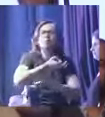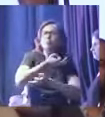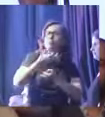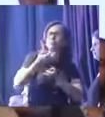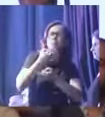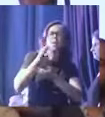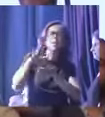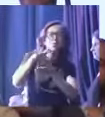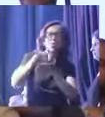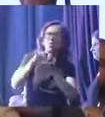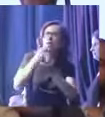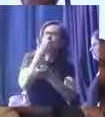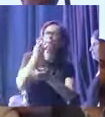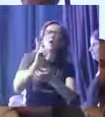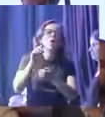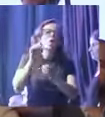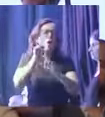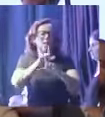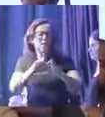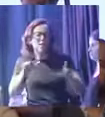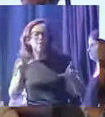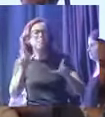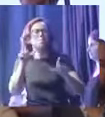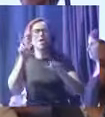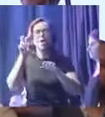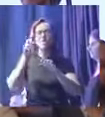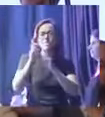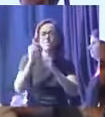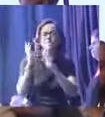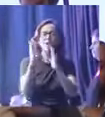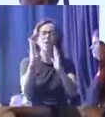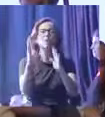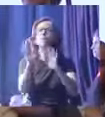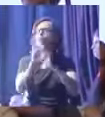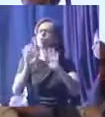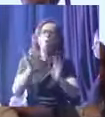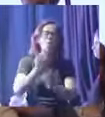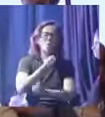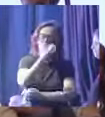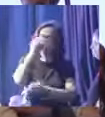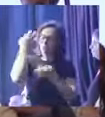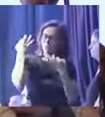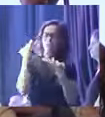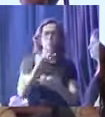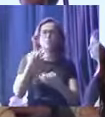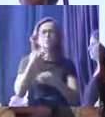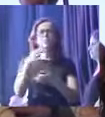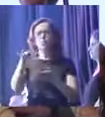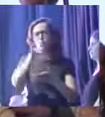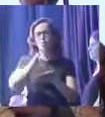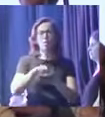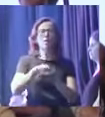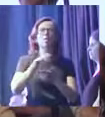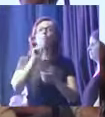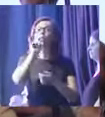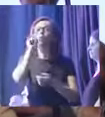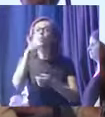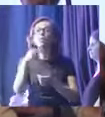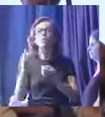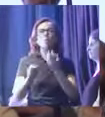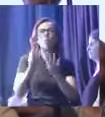limpia, no despejada, no verde solamente, sino un paso más. Flor de ciudad, un Montevideo donde florezca